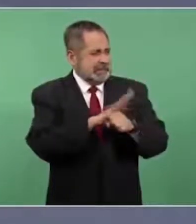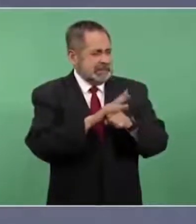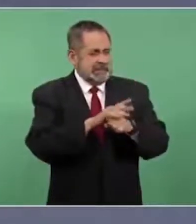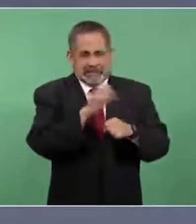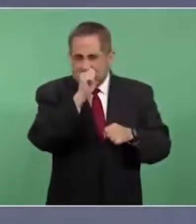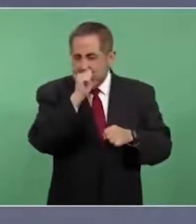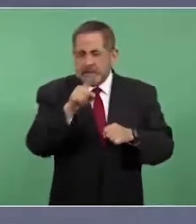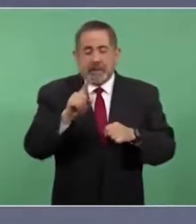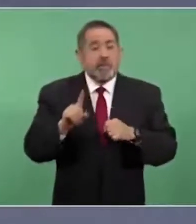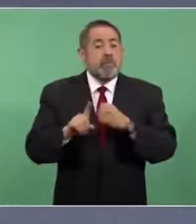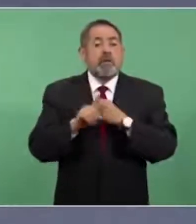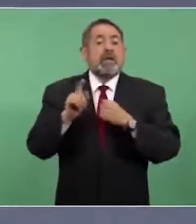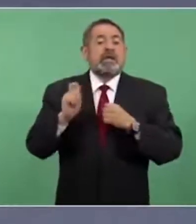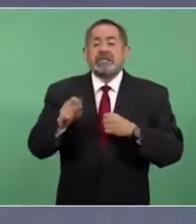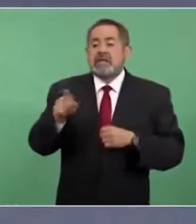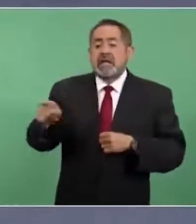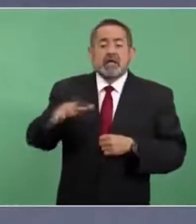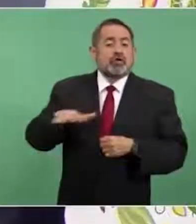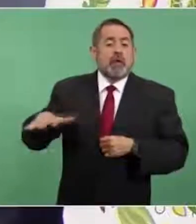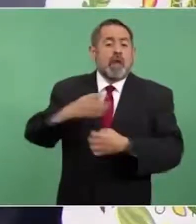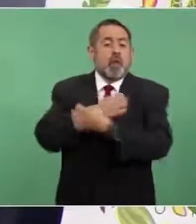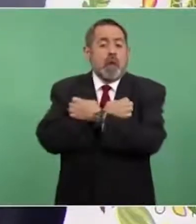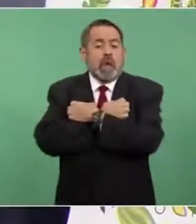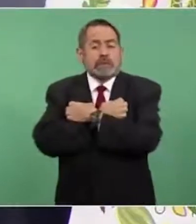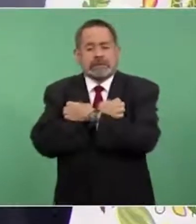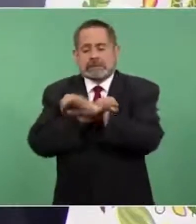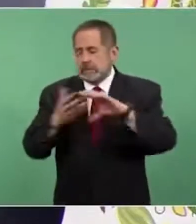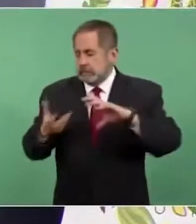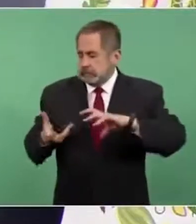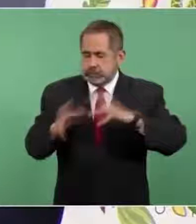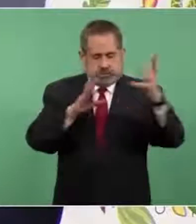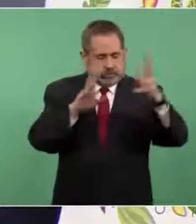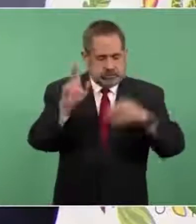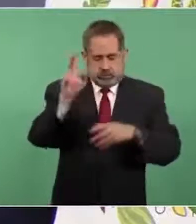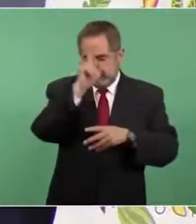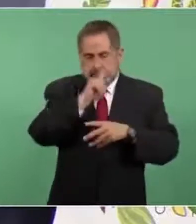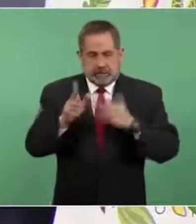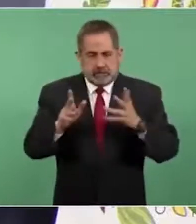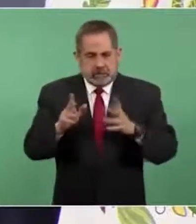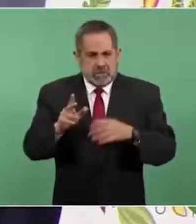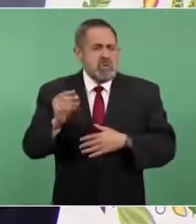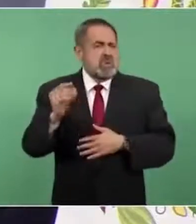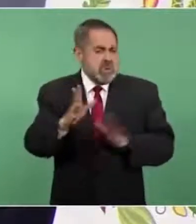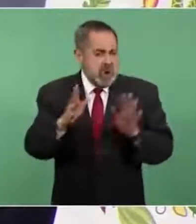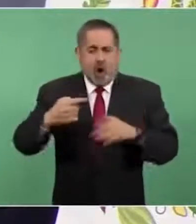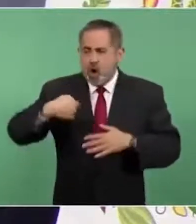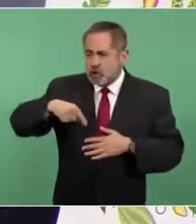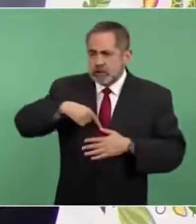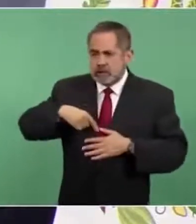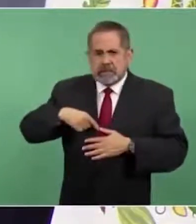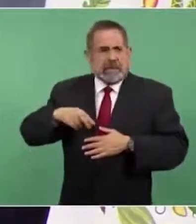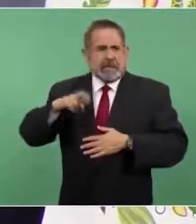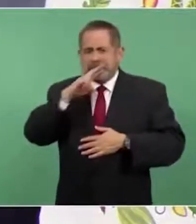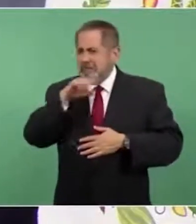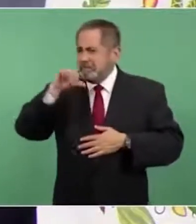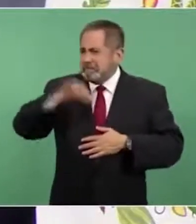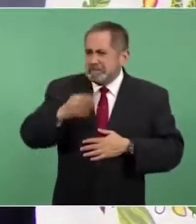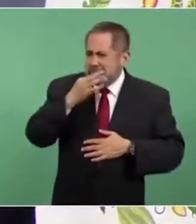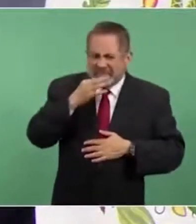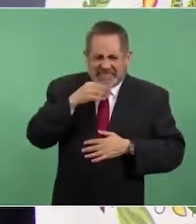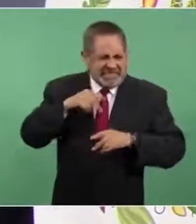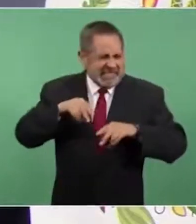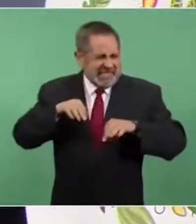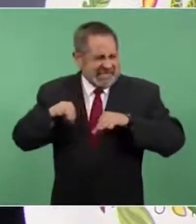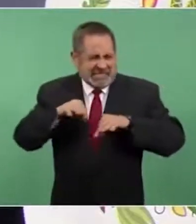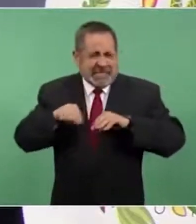ámbito educativo, aun cuando de inmediato y con eficacia iniciamos un amplio programa